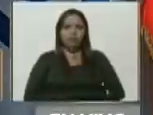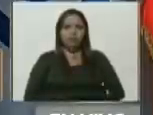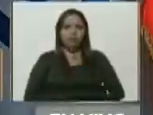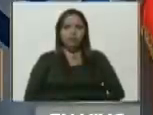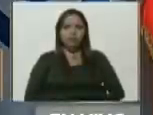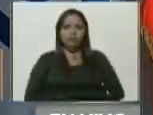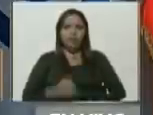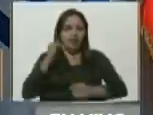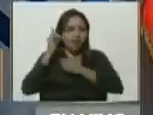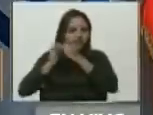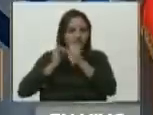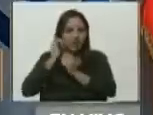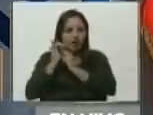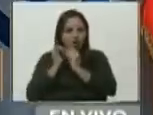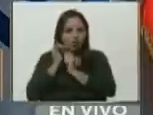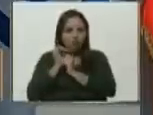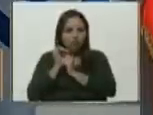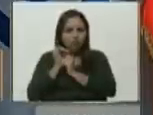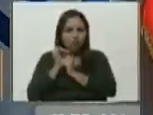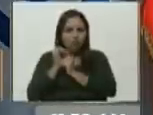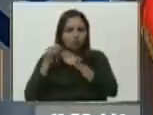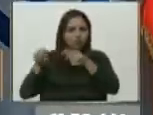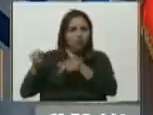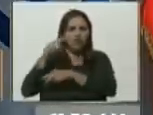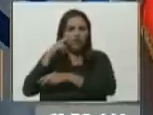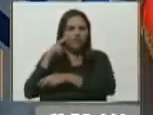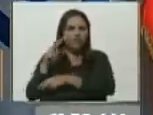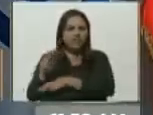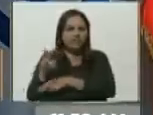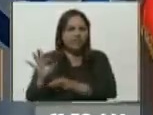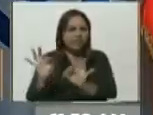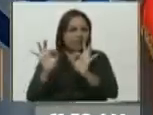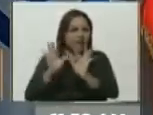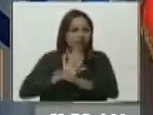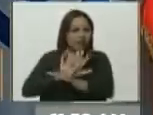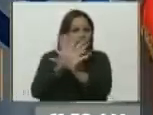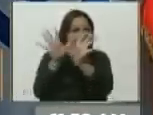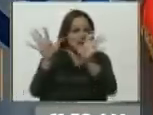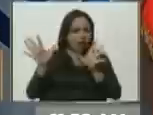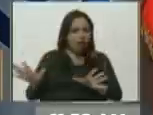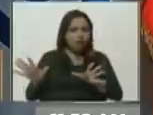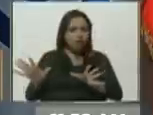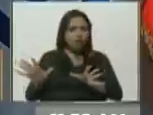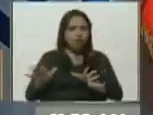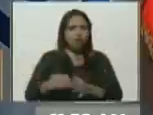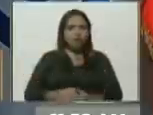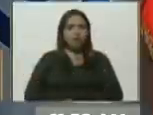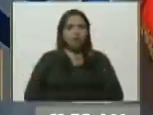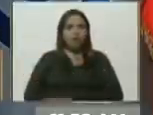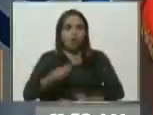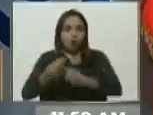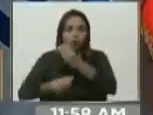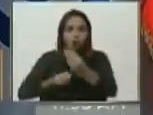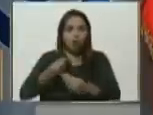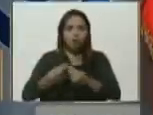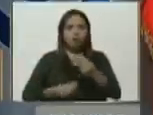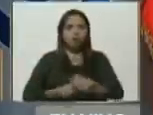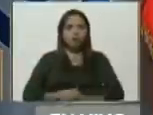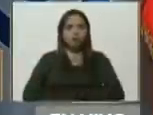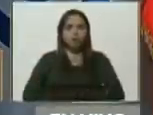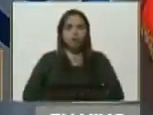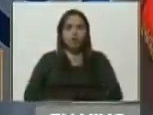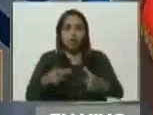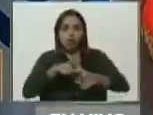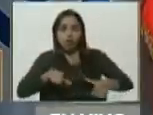El video en donde se detalla claramente cómo en un